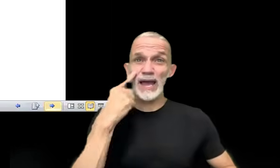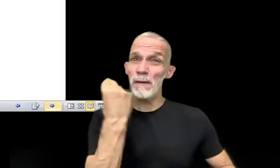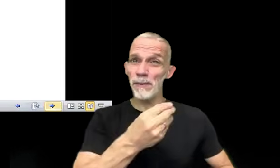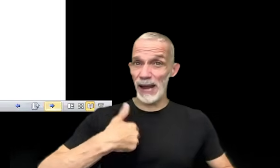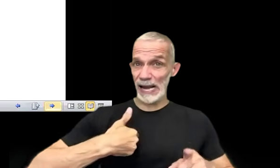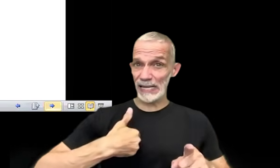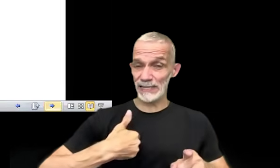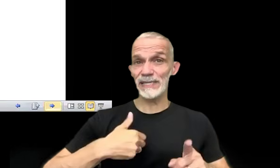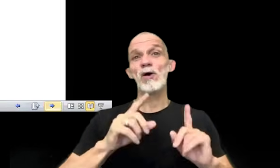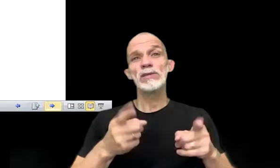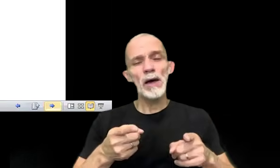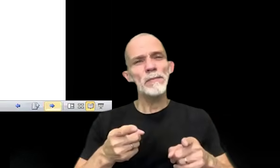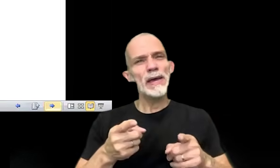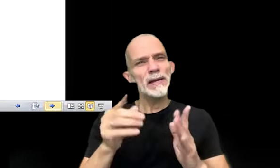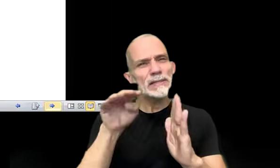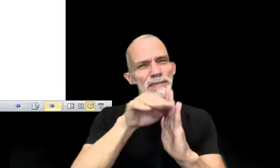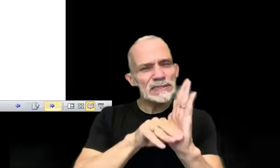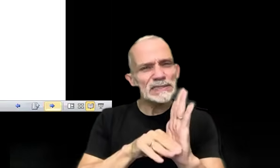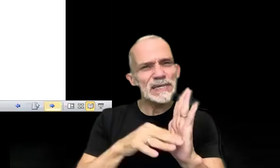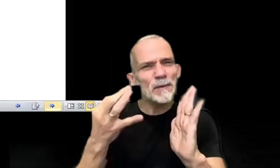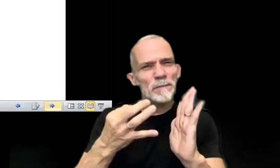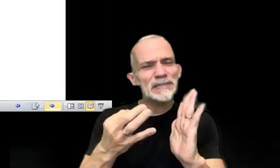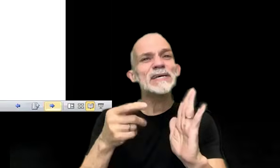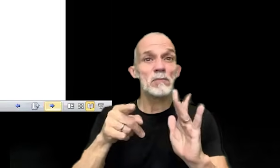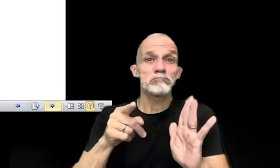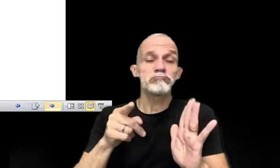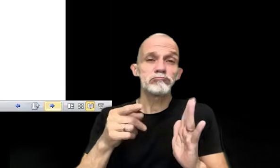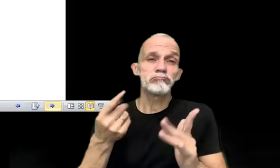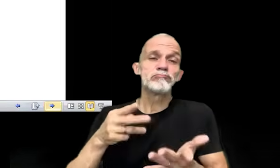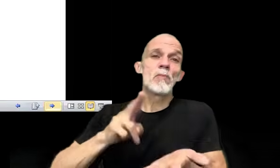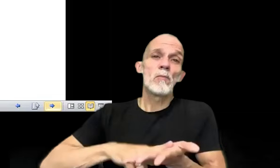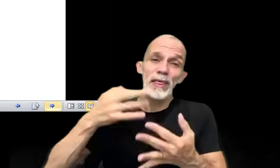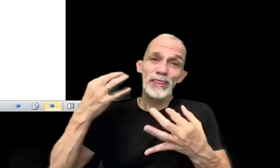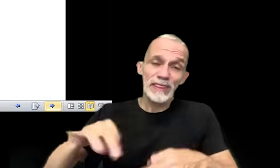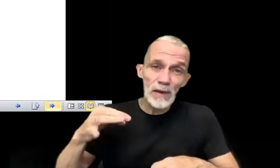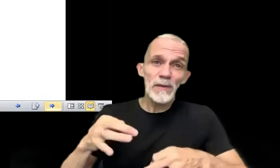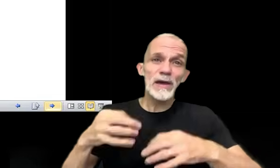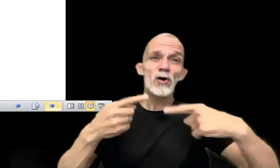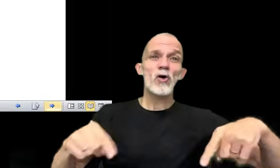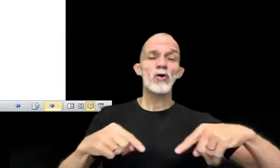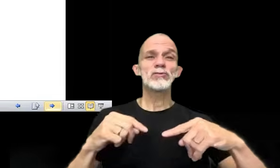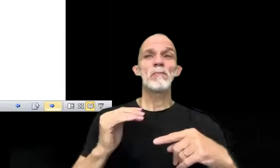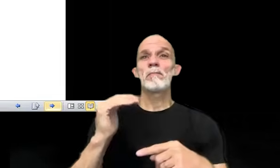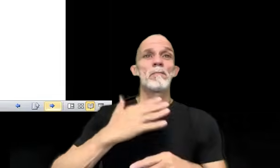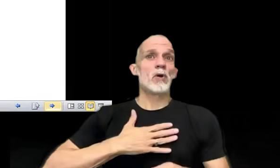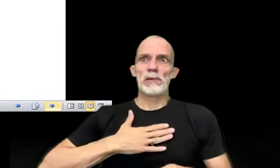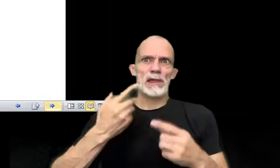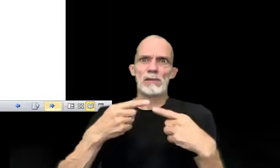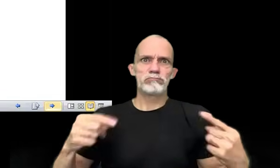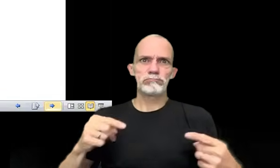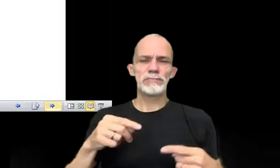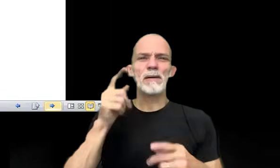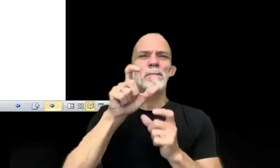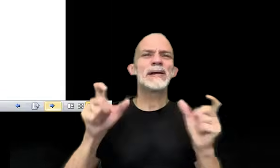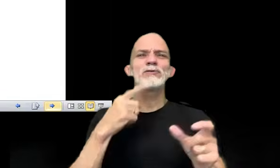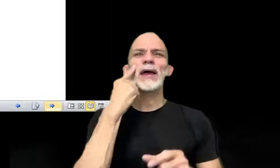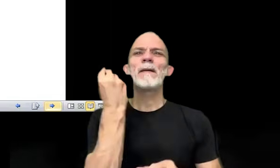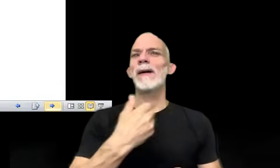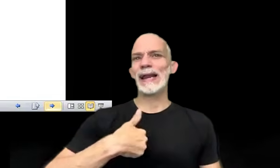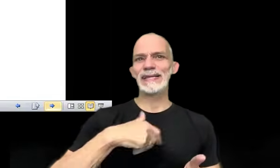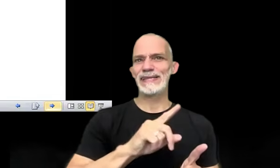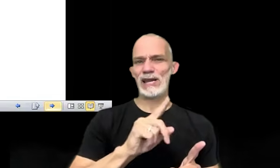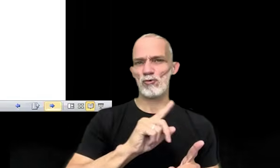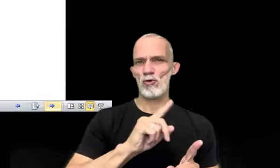residentes en el país, sino que con algunas particularidades también va a alcanzar patrimonios, ¿sí?, de no residentes